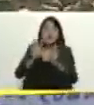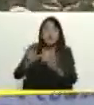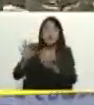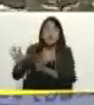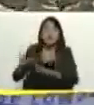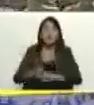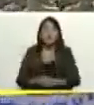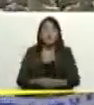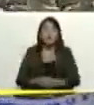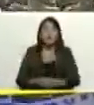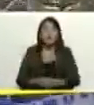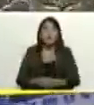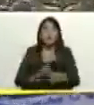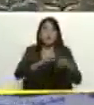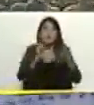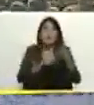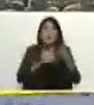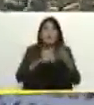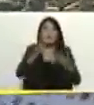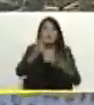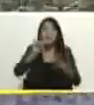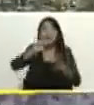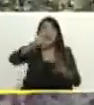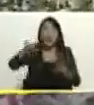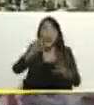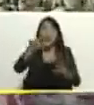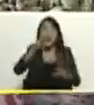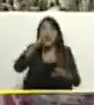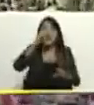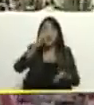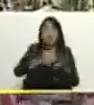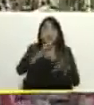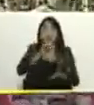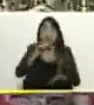Y luego aquel 30 de julio del año 2000.